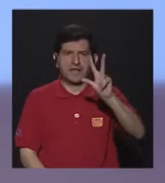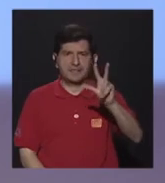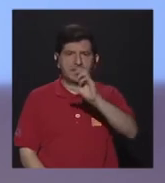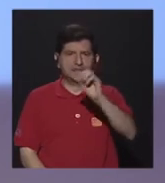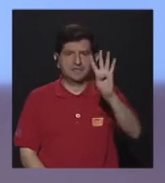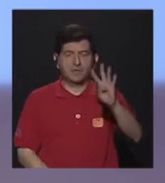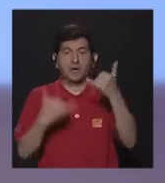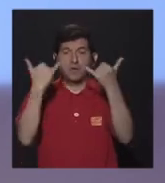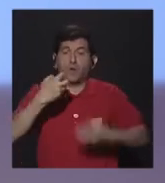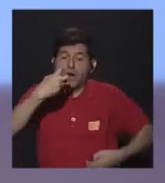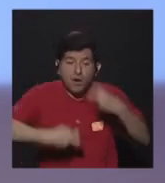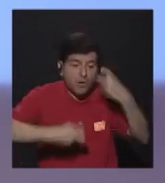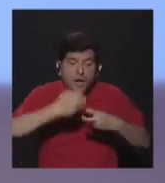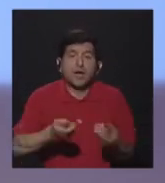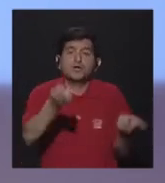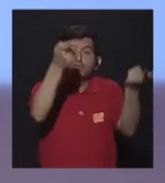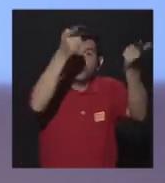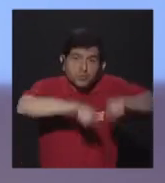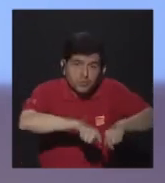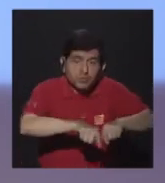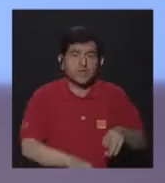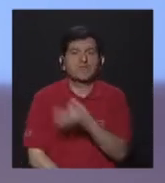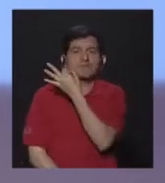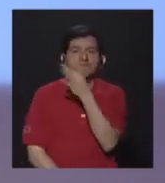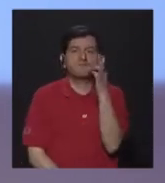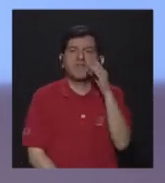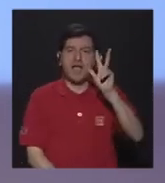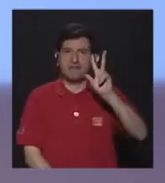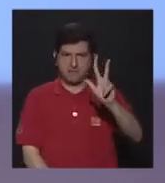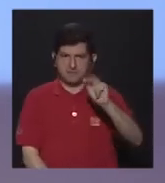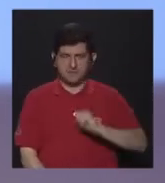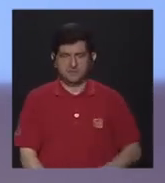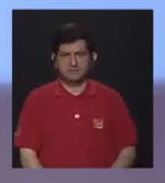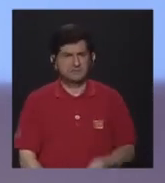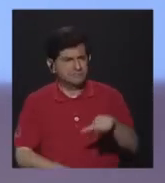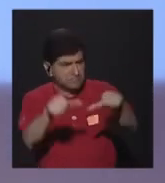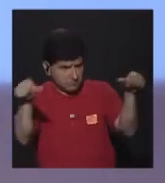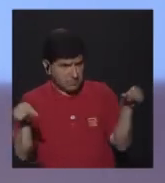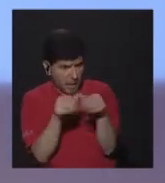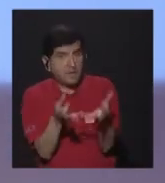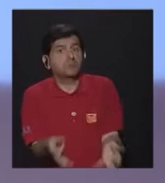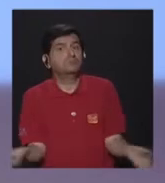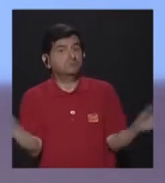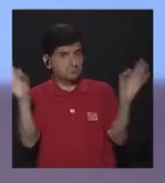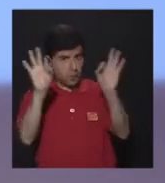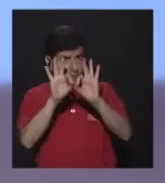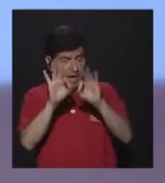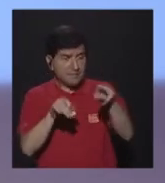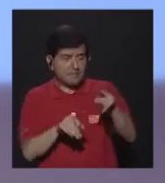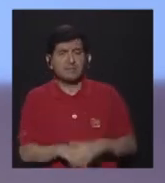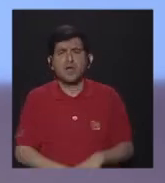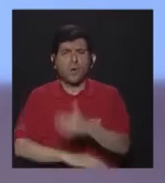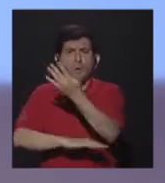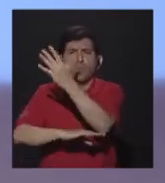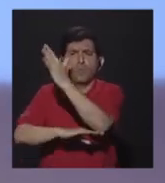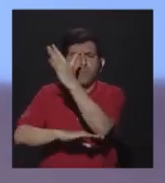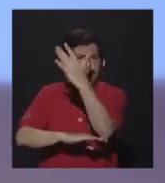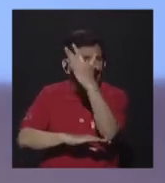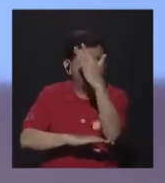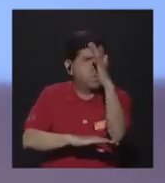pero ahora el conflicto está presentado en lo que se llama la finca 3 es un área muy importante porque es un área verde un área